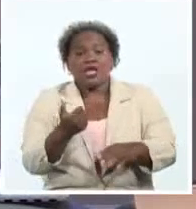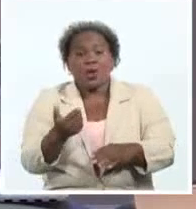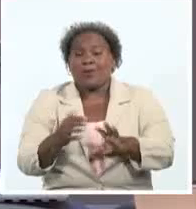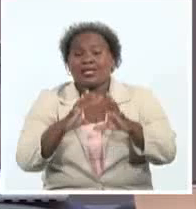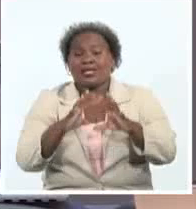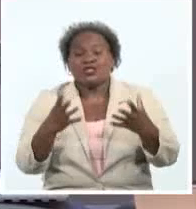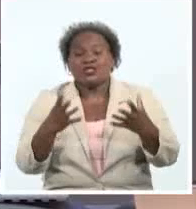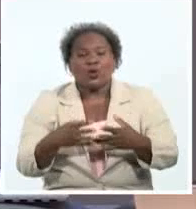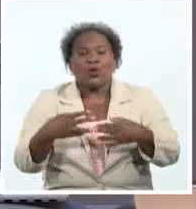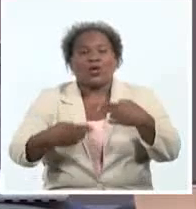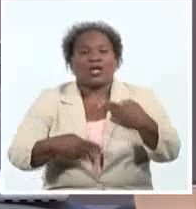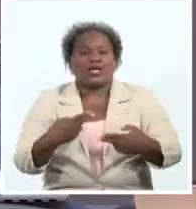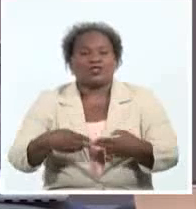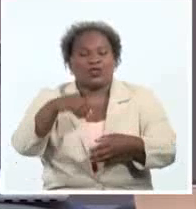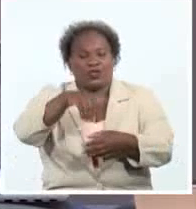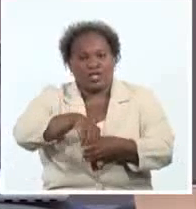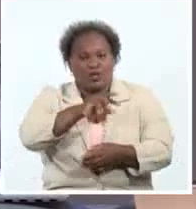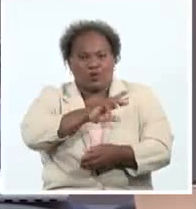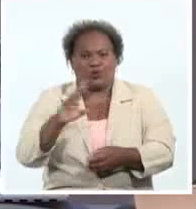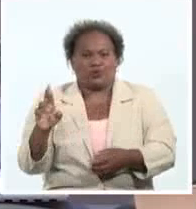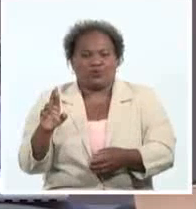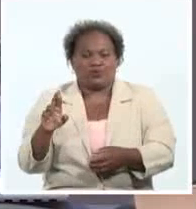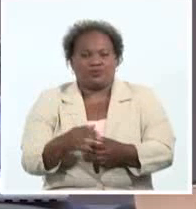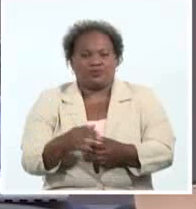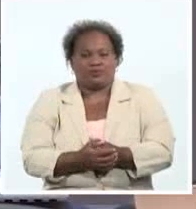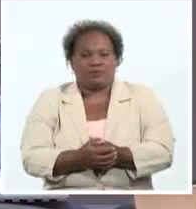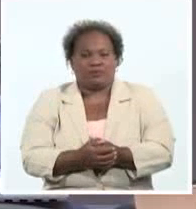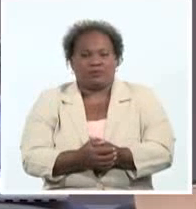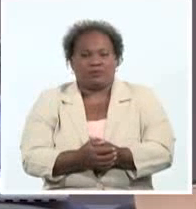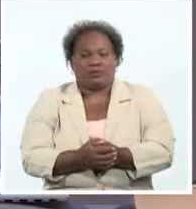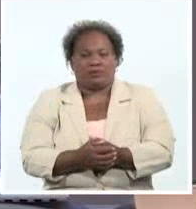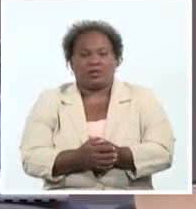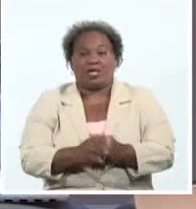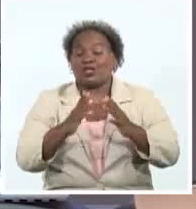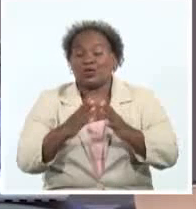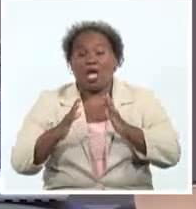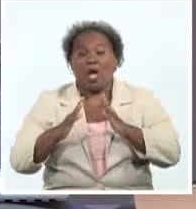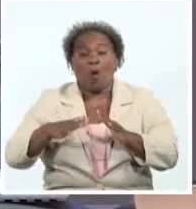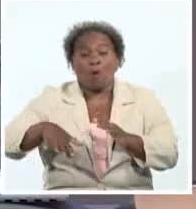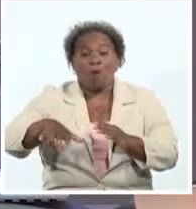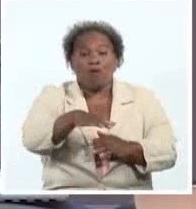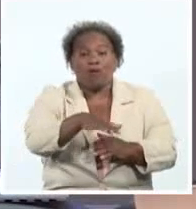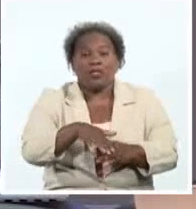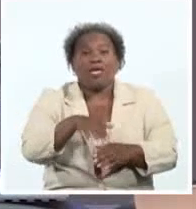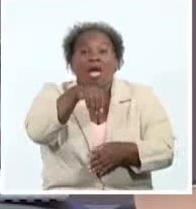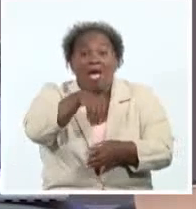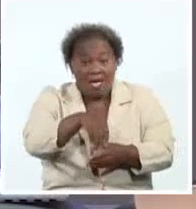ha desarrollado en la revolución con relación al campo. En todas las comunidades rurales hay una escuelita.